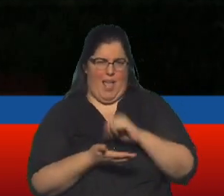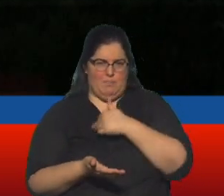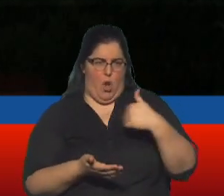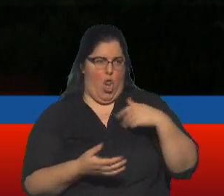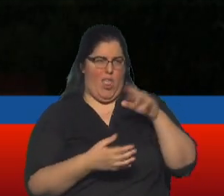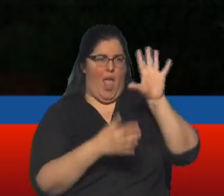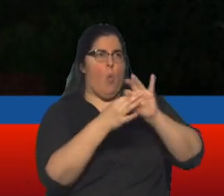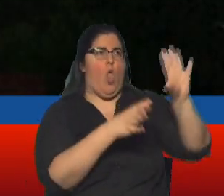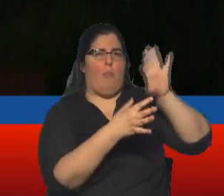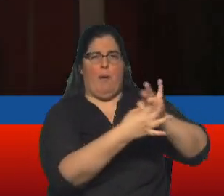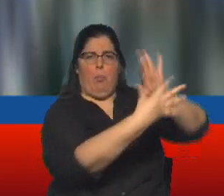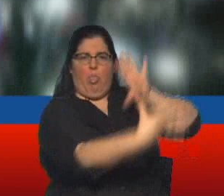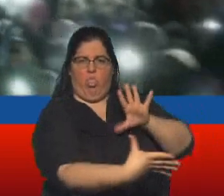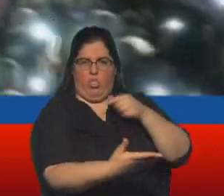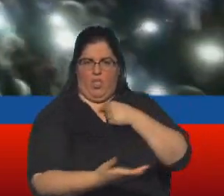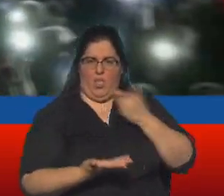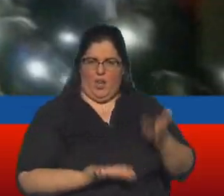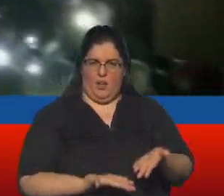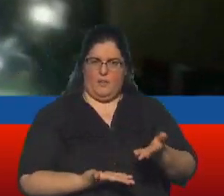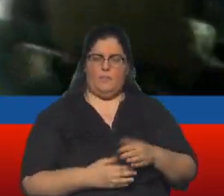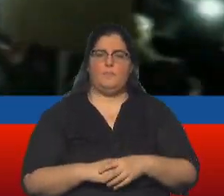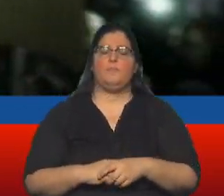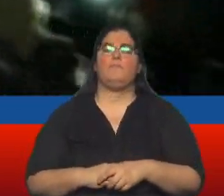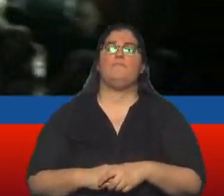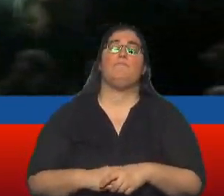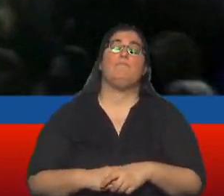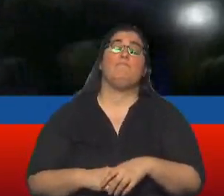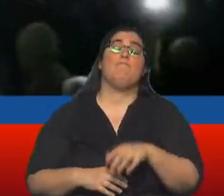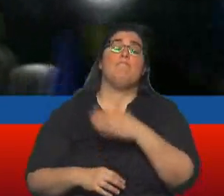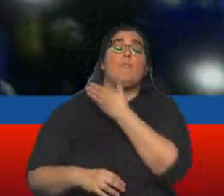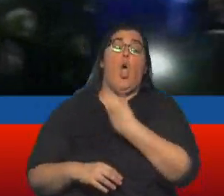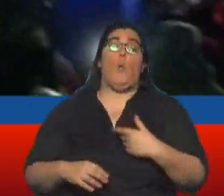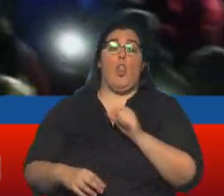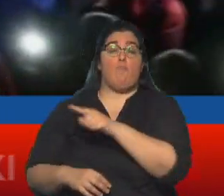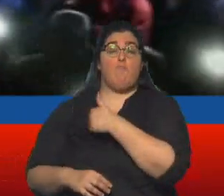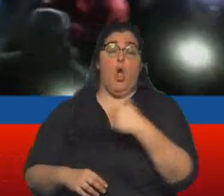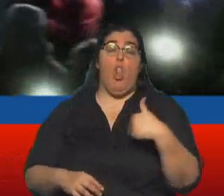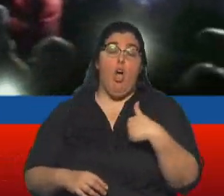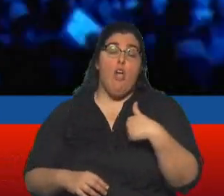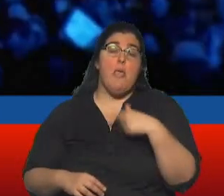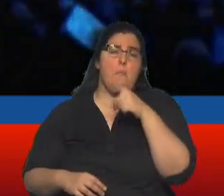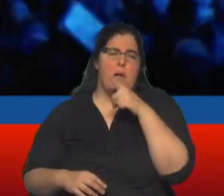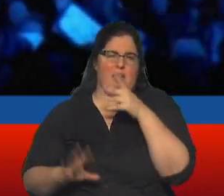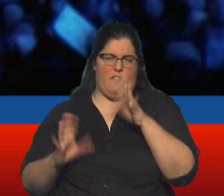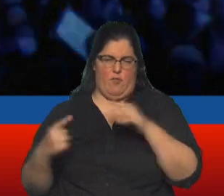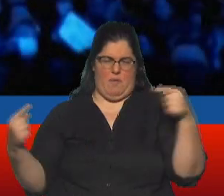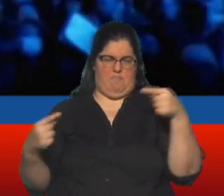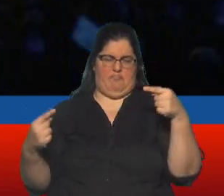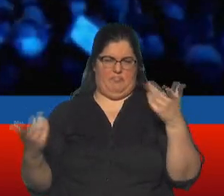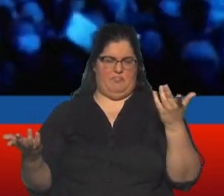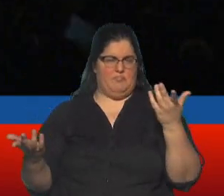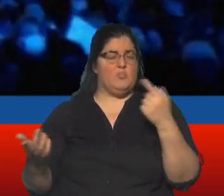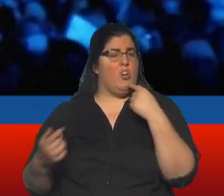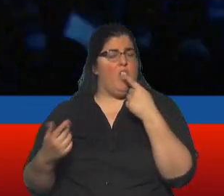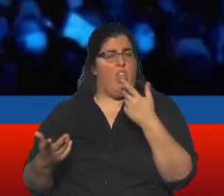z Unii Europejskiej. Si bien la posición del gobierno polaco parece un tanto contradictoria, descartó que haya